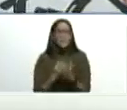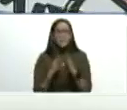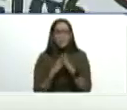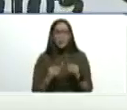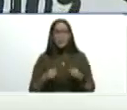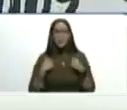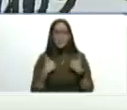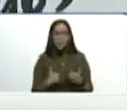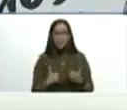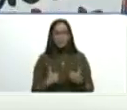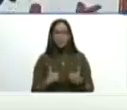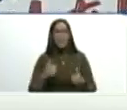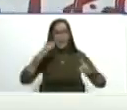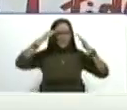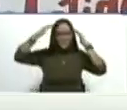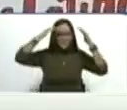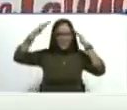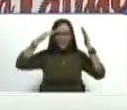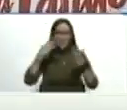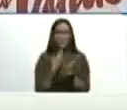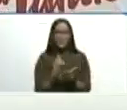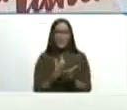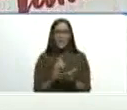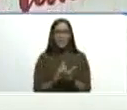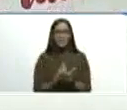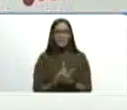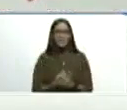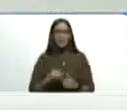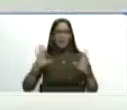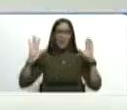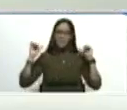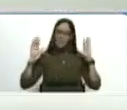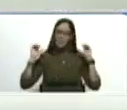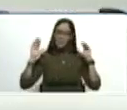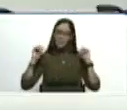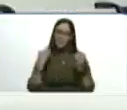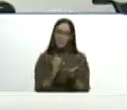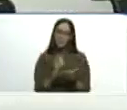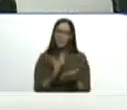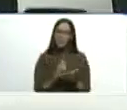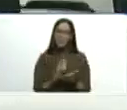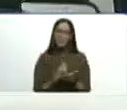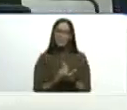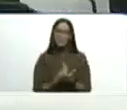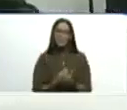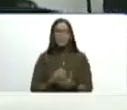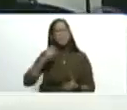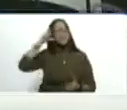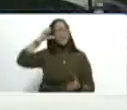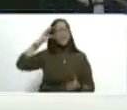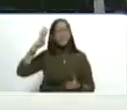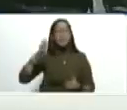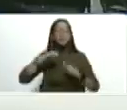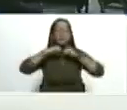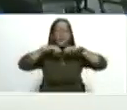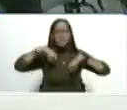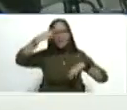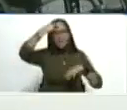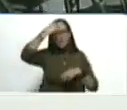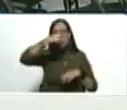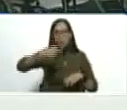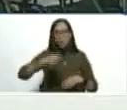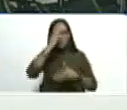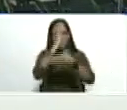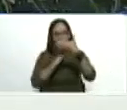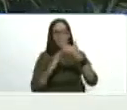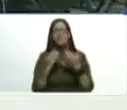saldrá bien. Mi saludo, Monaga. Me despido de Monaga. Que Dios bendiga al pueblo noble de Monaga